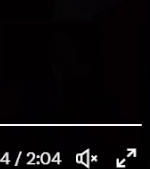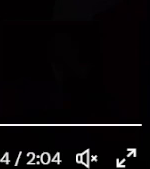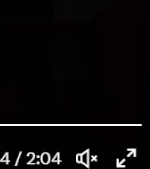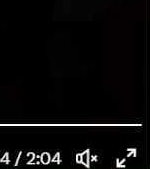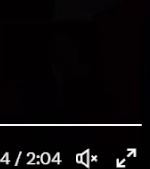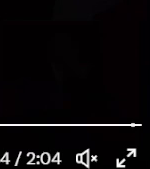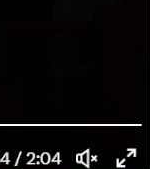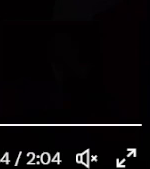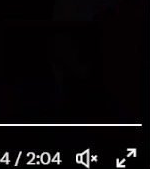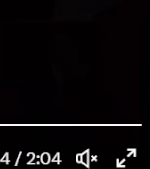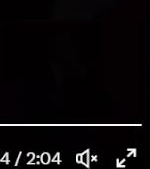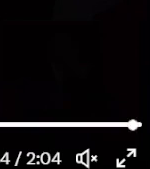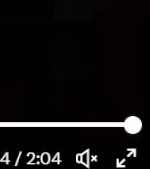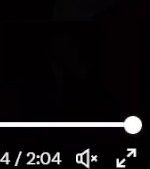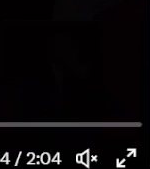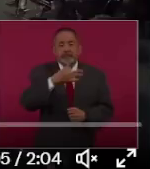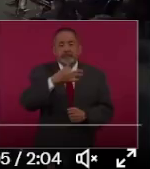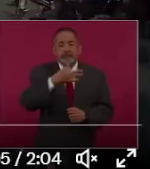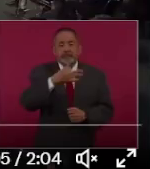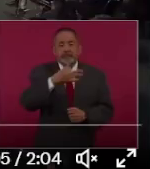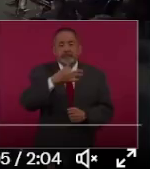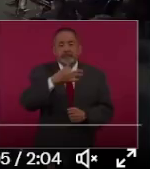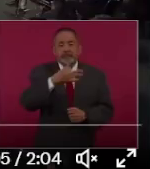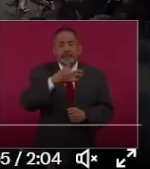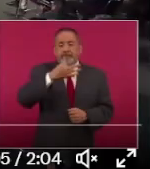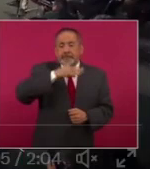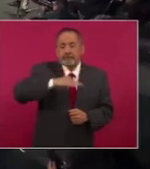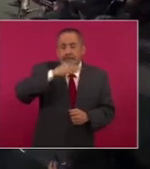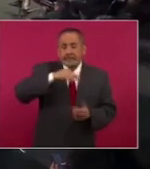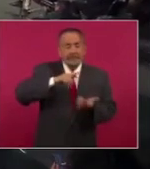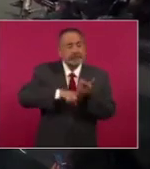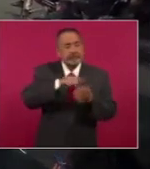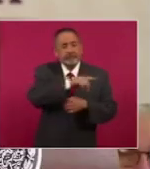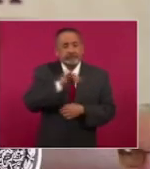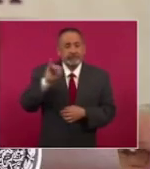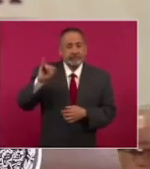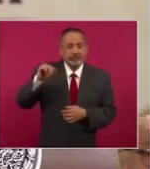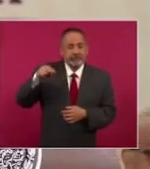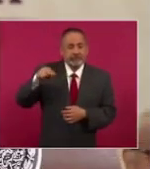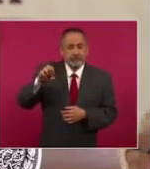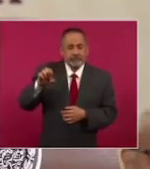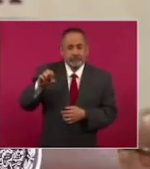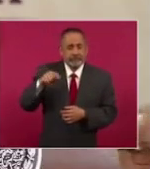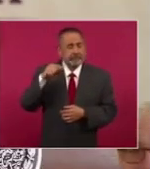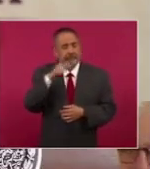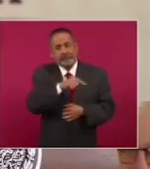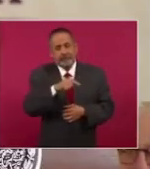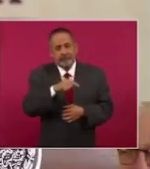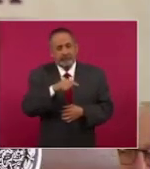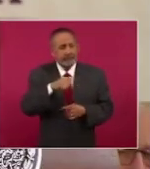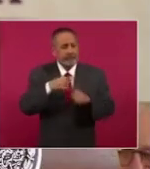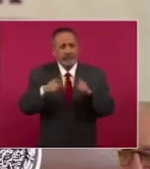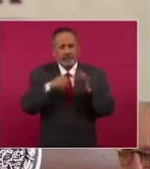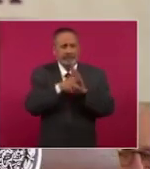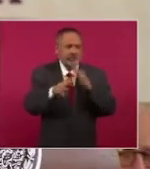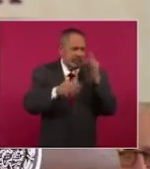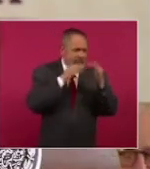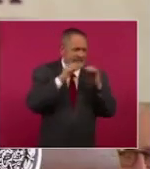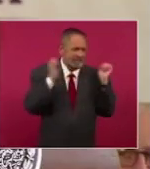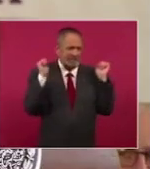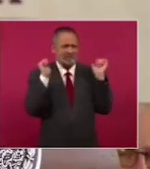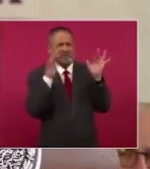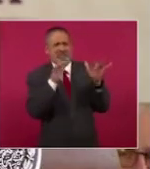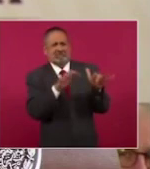Calderón. Y bueno, pues cómo es que en esos tiempos estaban tan felices, tan contentos, ganando